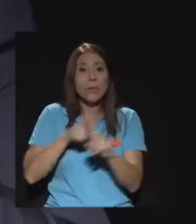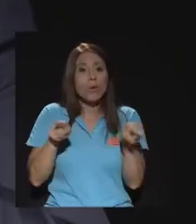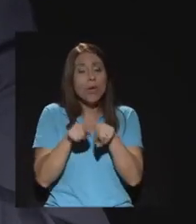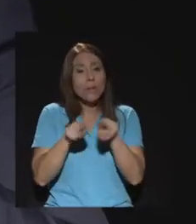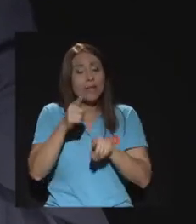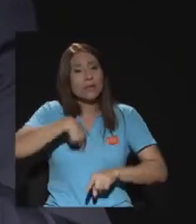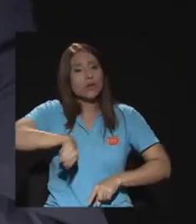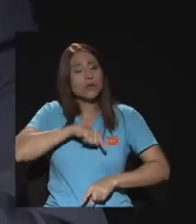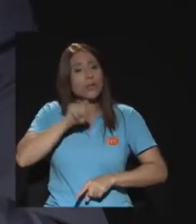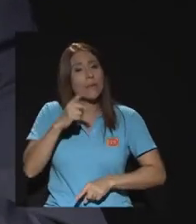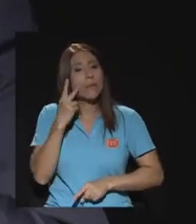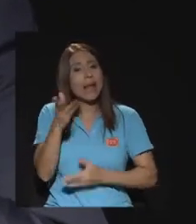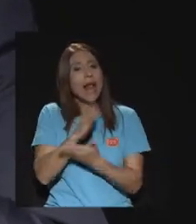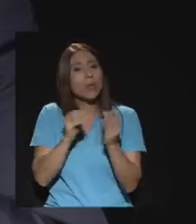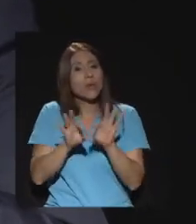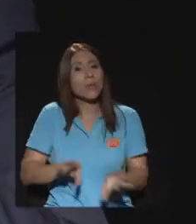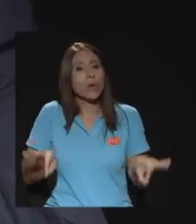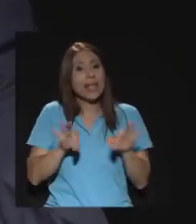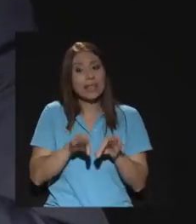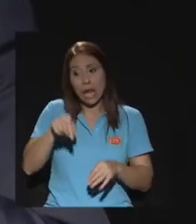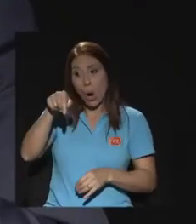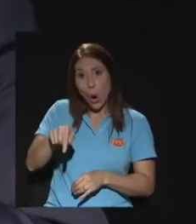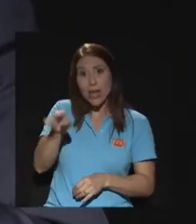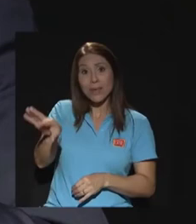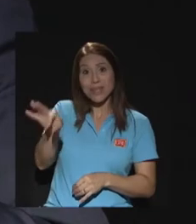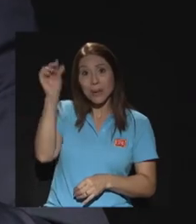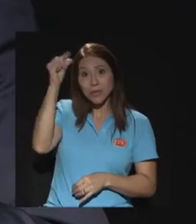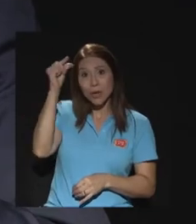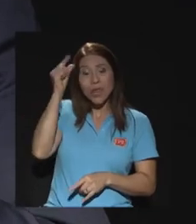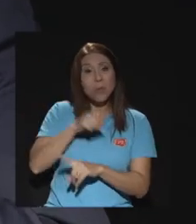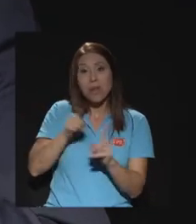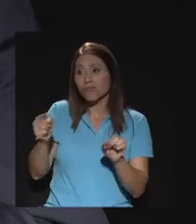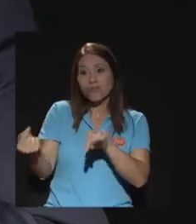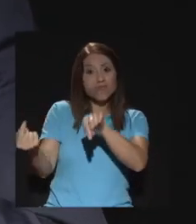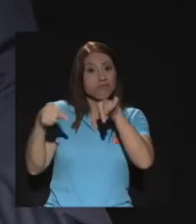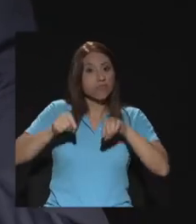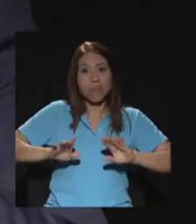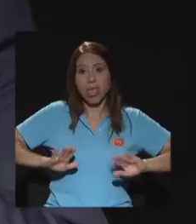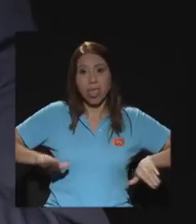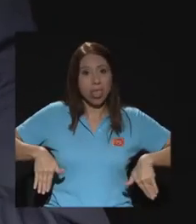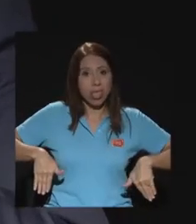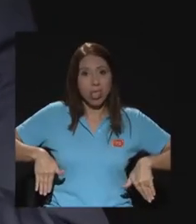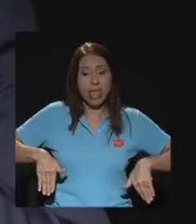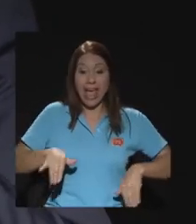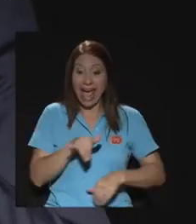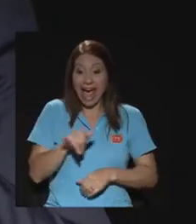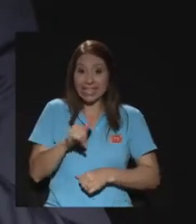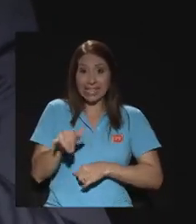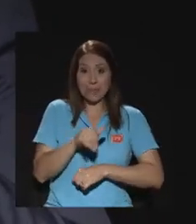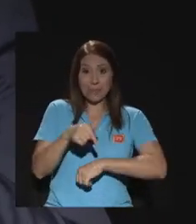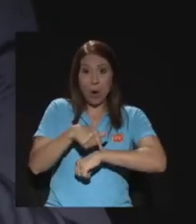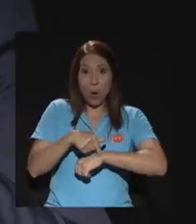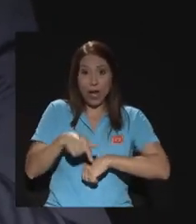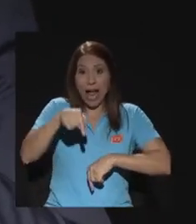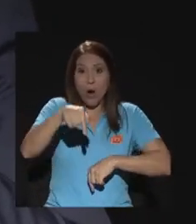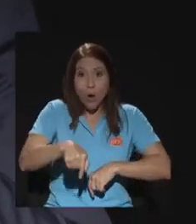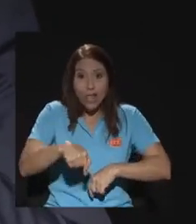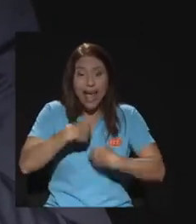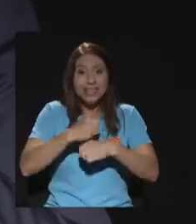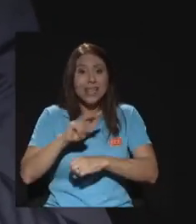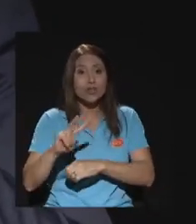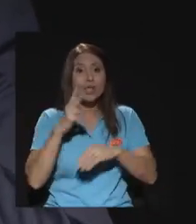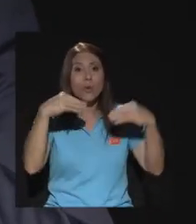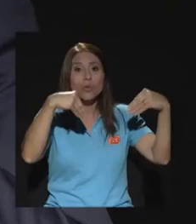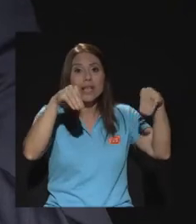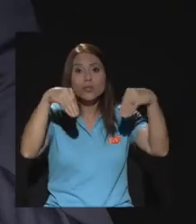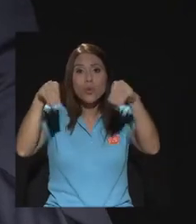muy importante. El propio Estado fue invitado hoy y no lo tuvimos como actor. Y hoy, a esta misma hora, se está haciendo la segunda subasta, en